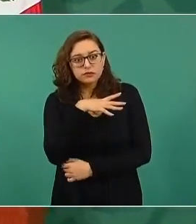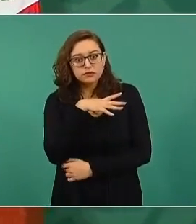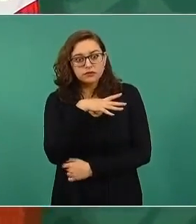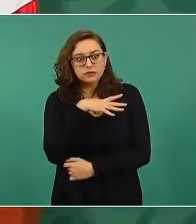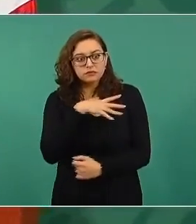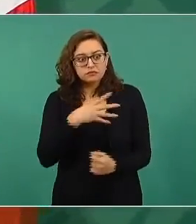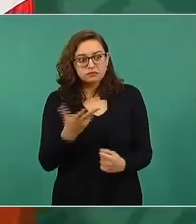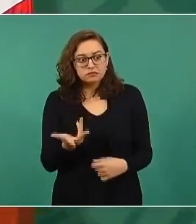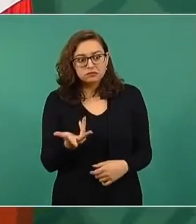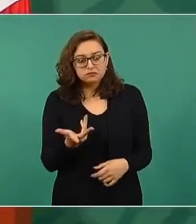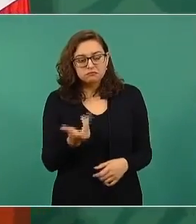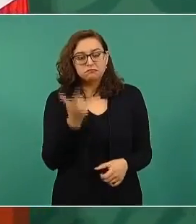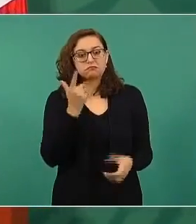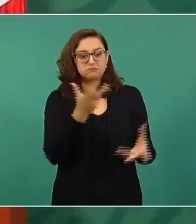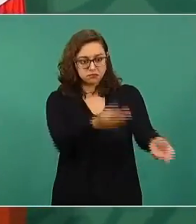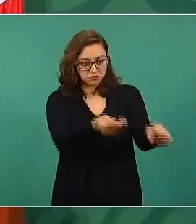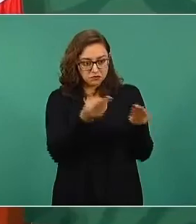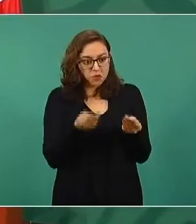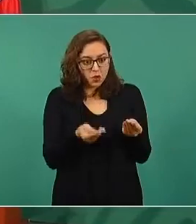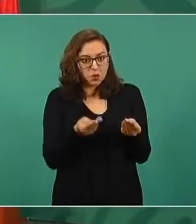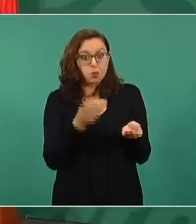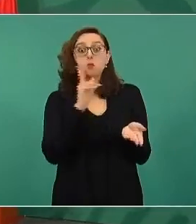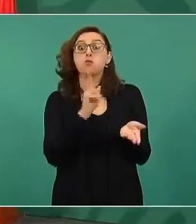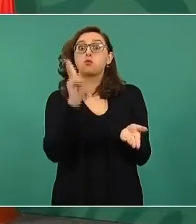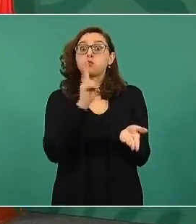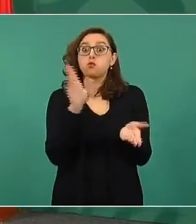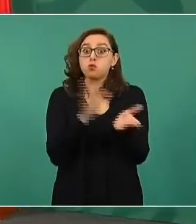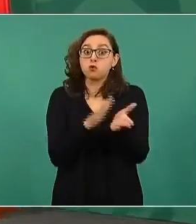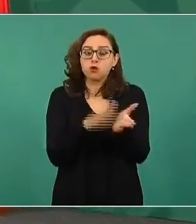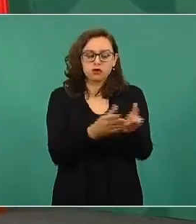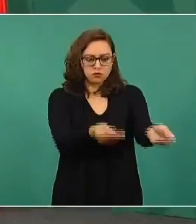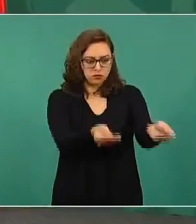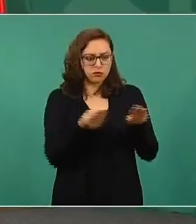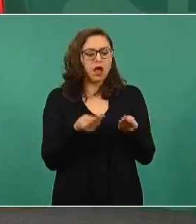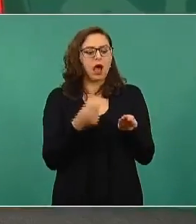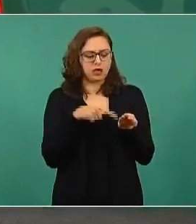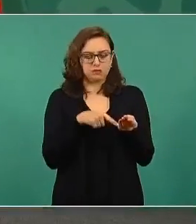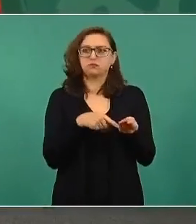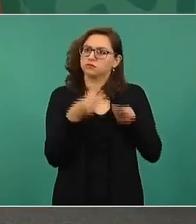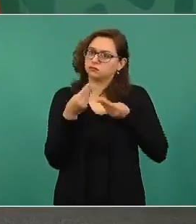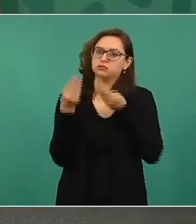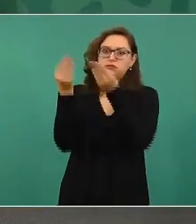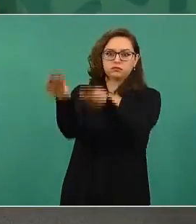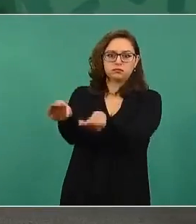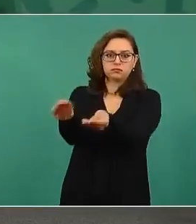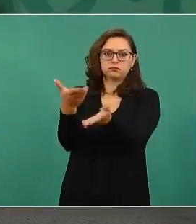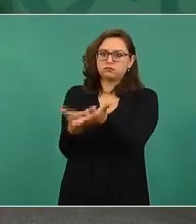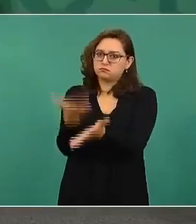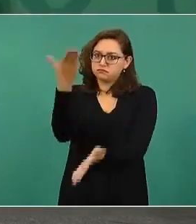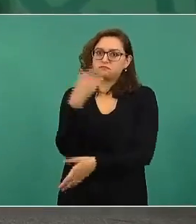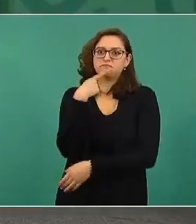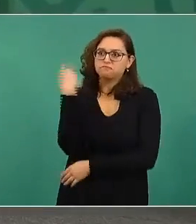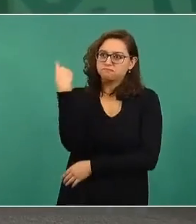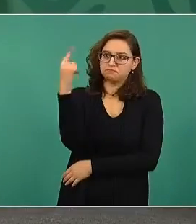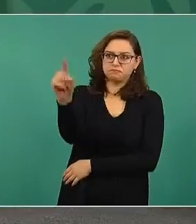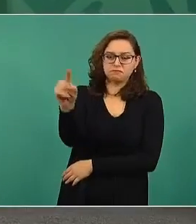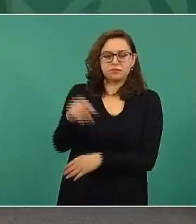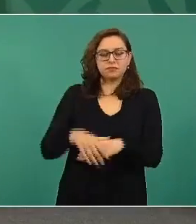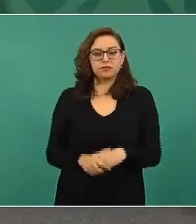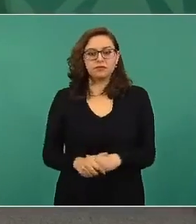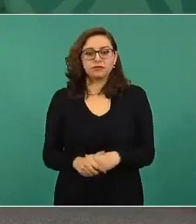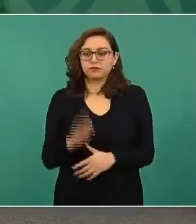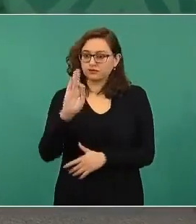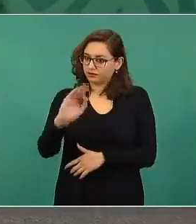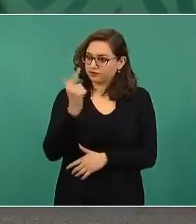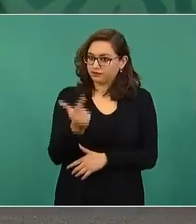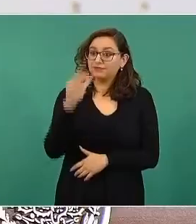cometiendo actos de corrupción, inmediatamente ordeno que se presente una denuncia a